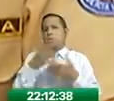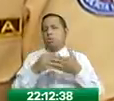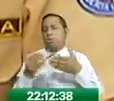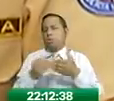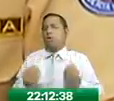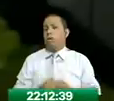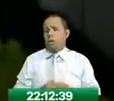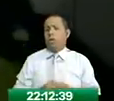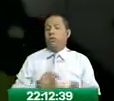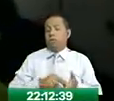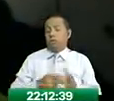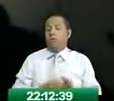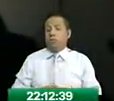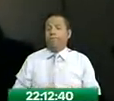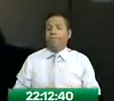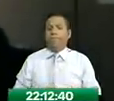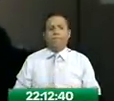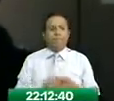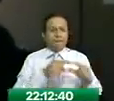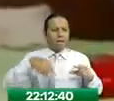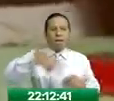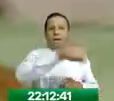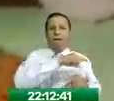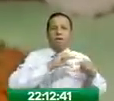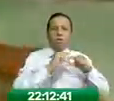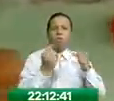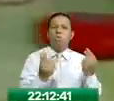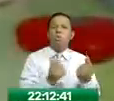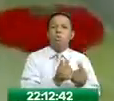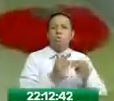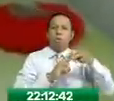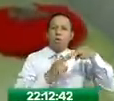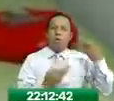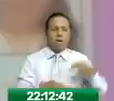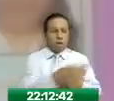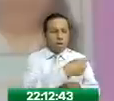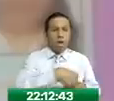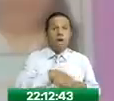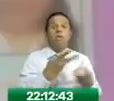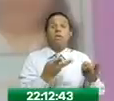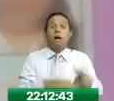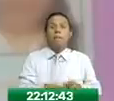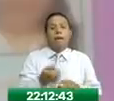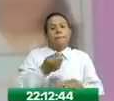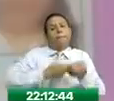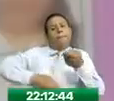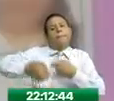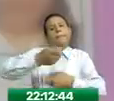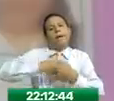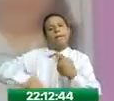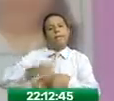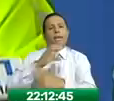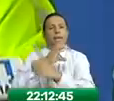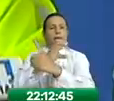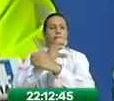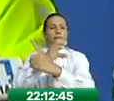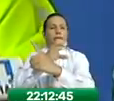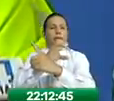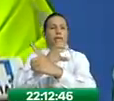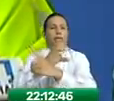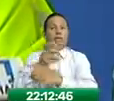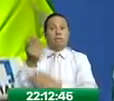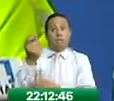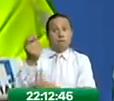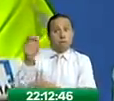insumos médicos. Se trata de una red delictiva que también está acusada de tramitar carnés de discapacidad de forma ilegal. Esta